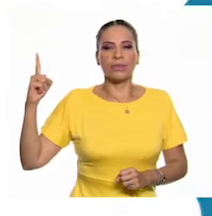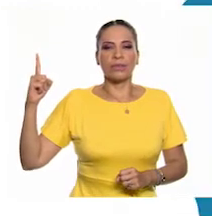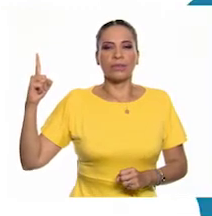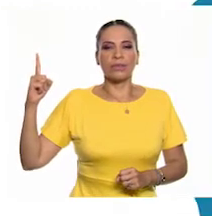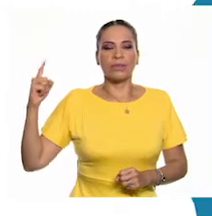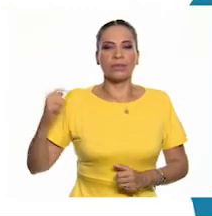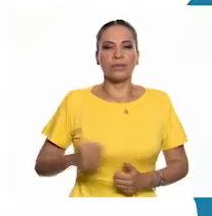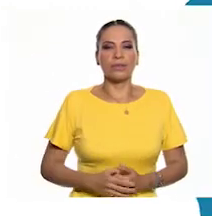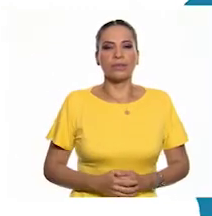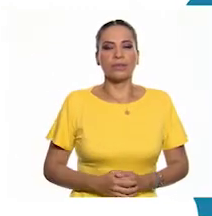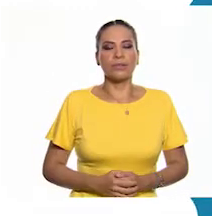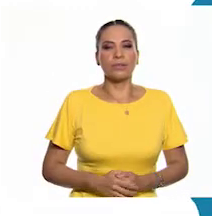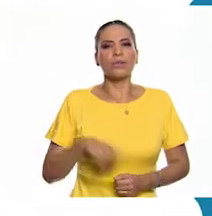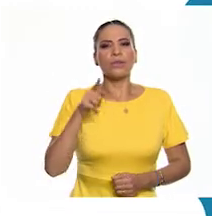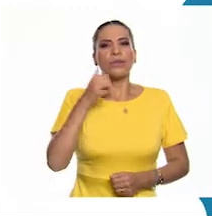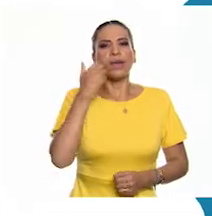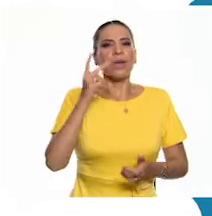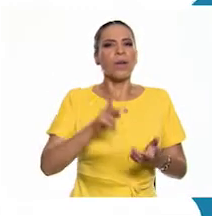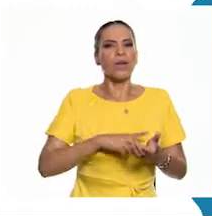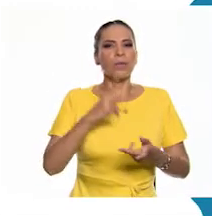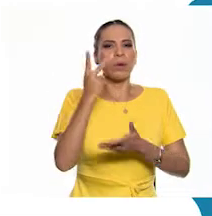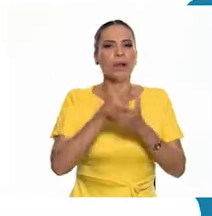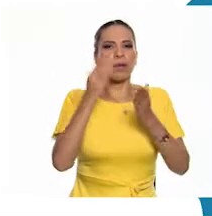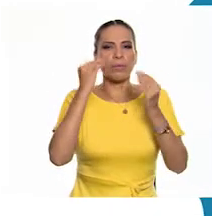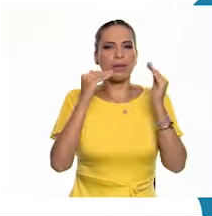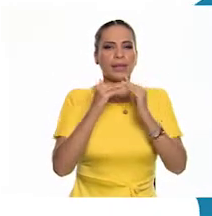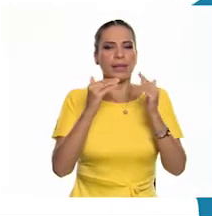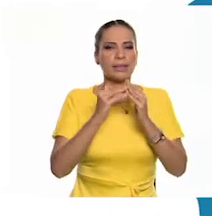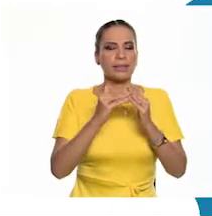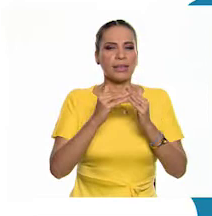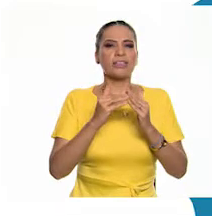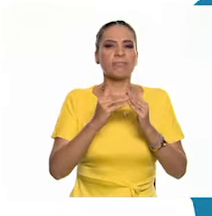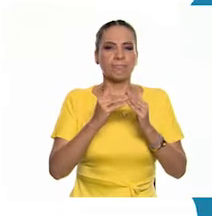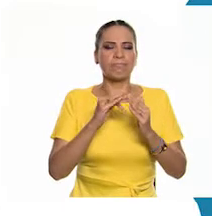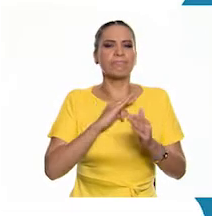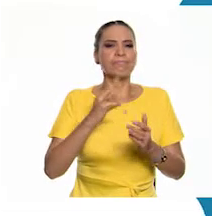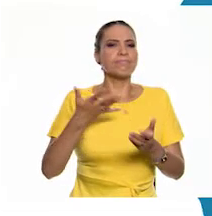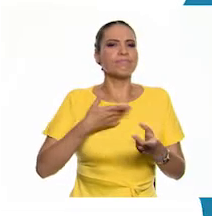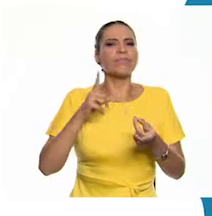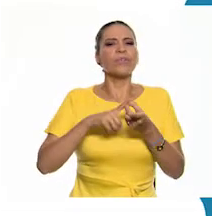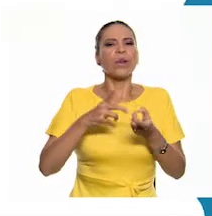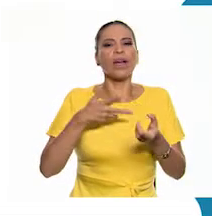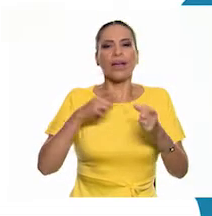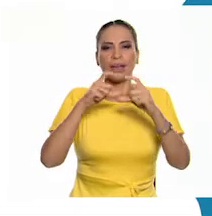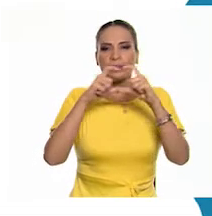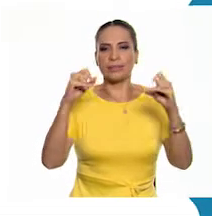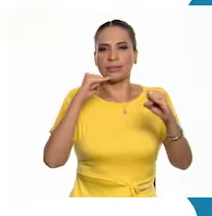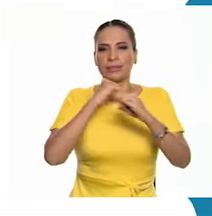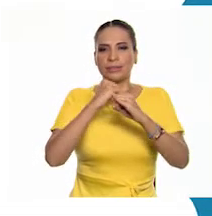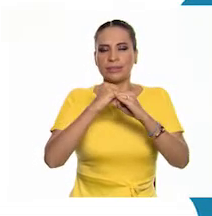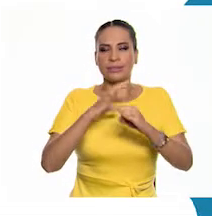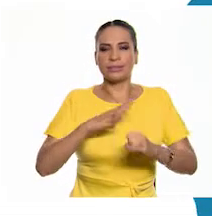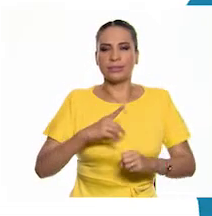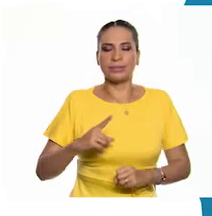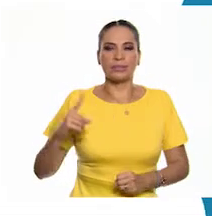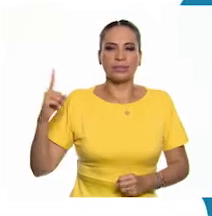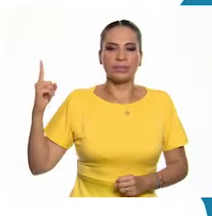conaliteg.sep.gov.mx. Si quieres volver a ver los programas de Aprende en Casa, los puedes encontrar en la siguiente liga: